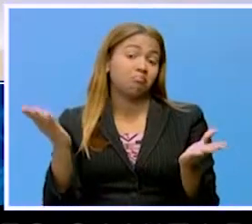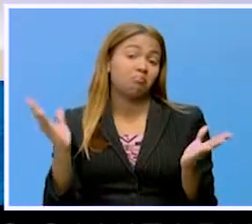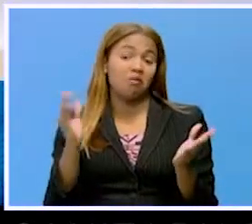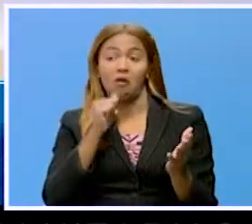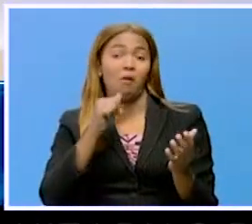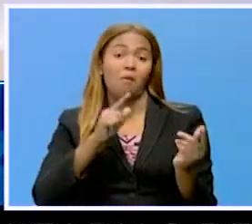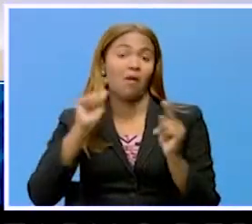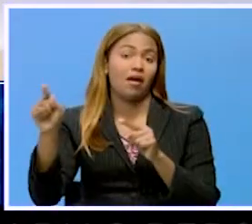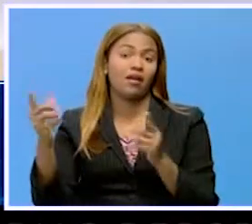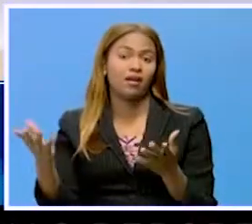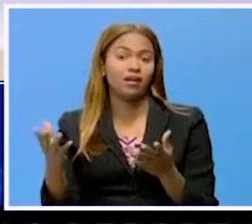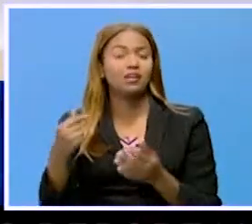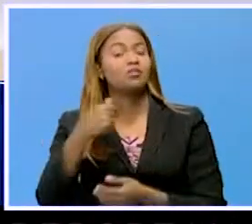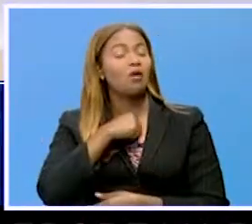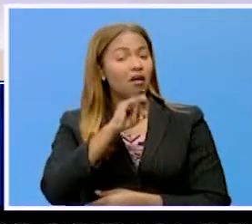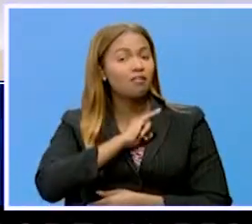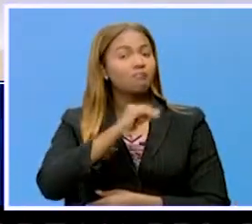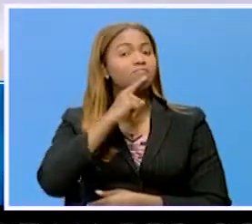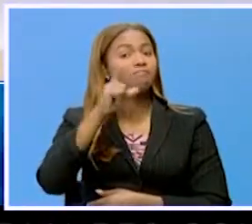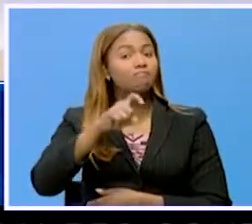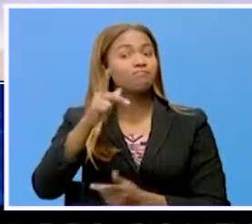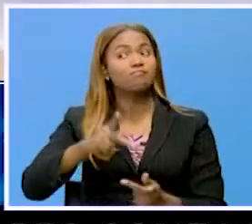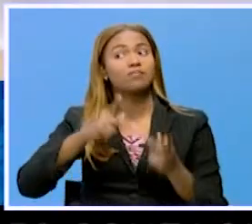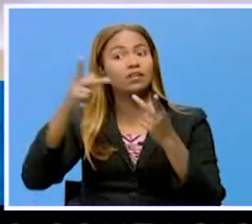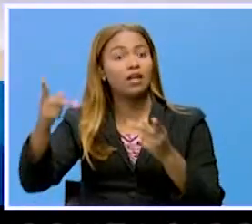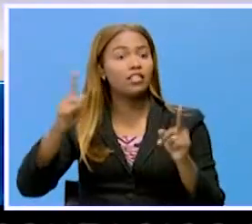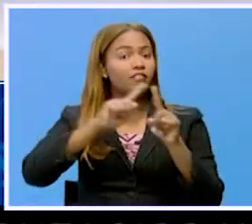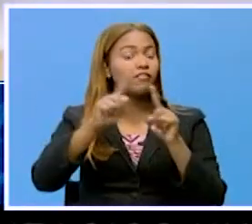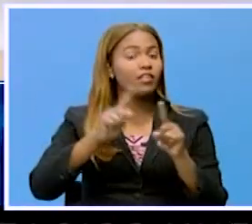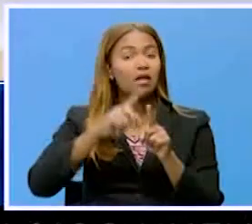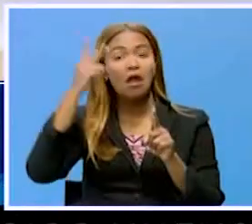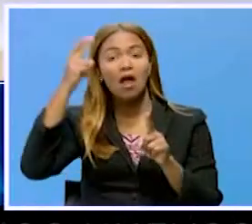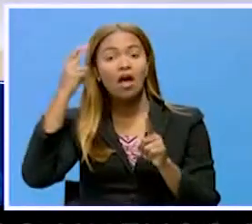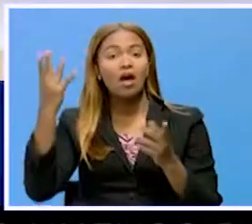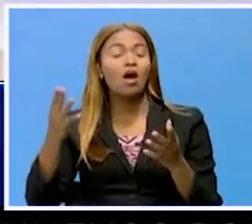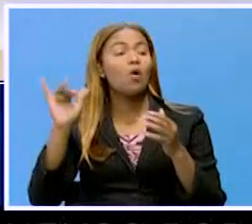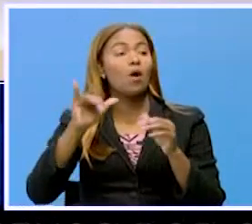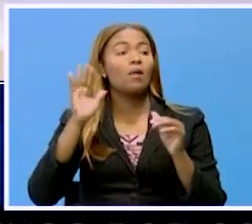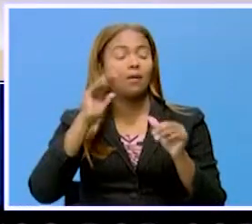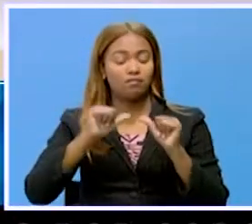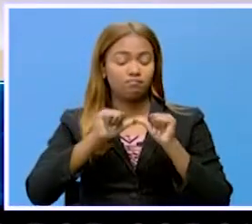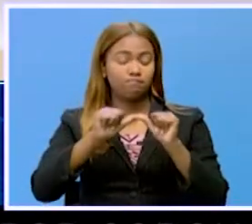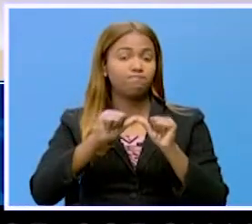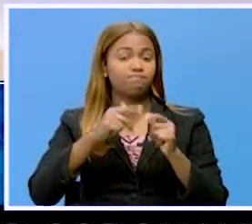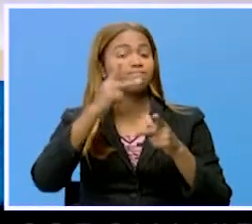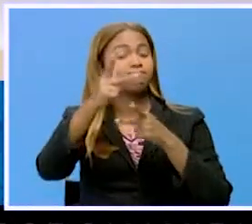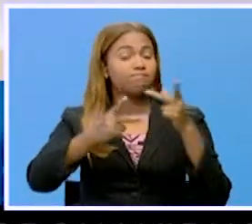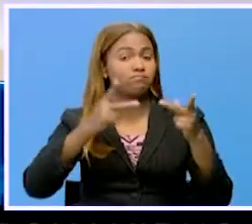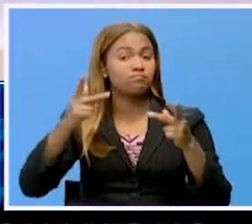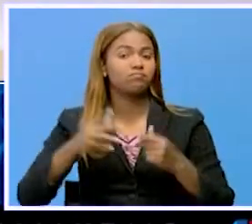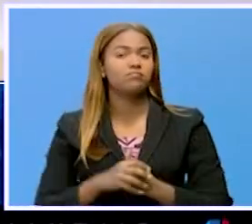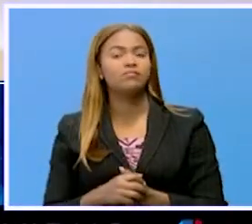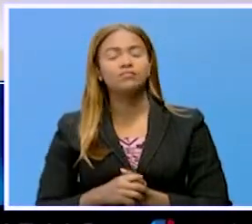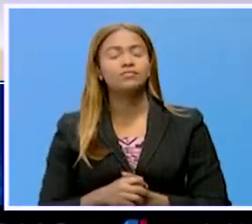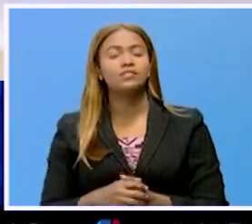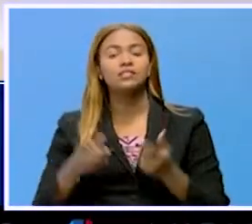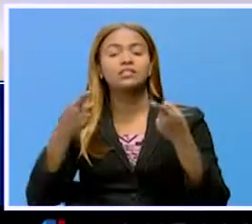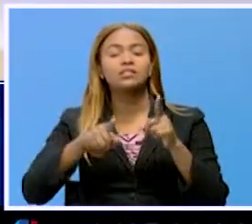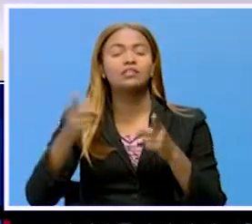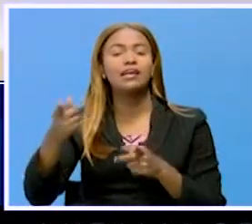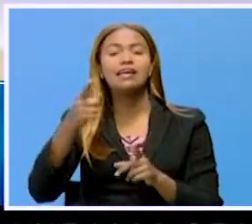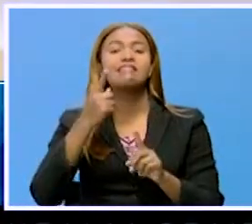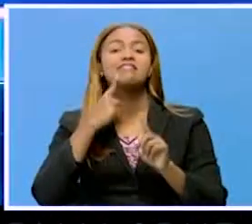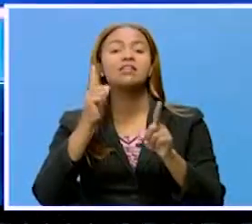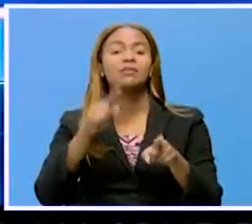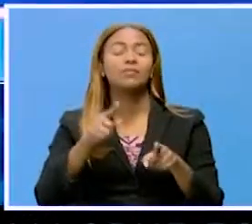exactamente. Entonces, si como yo necesito visitar por X o por Y razón, pues igual continuaré yendo a Estados Unidos. Lo que ocurre es que él respondió